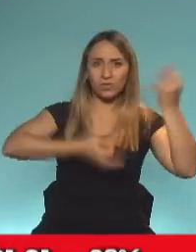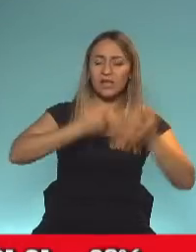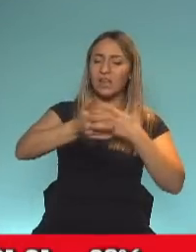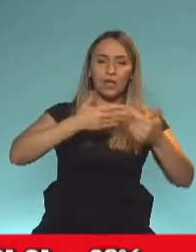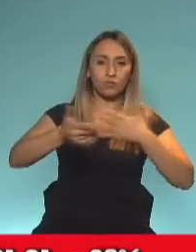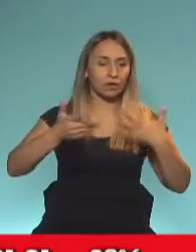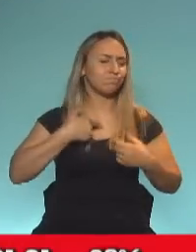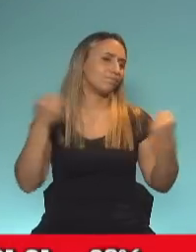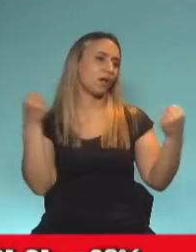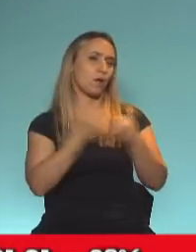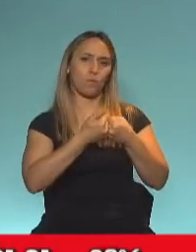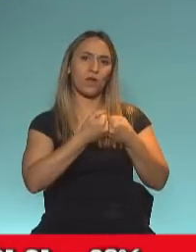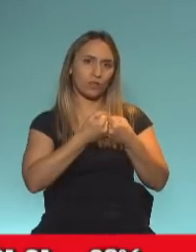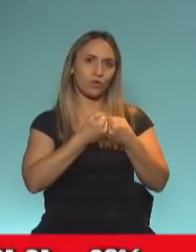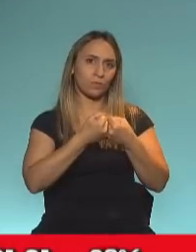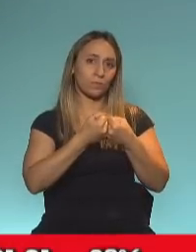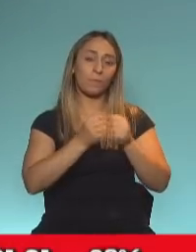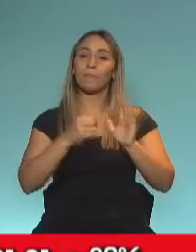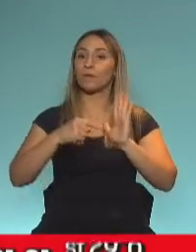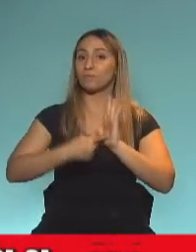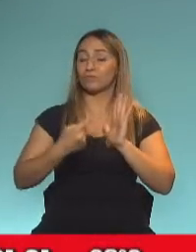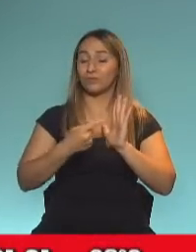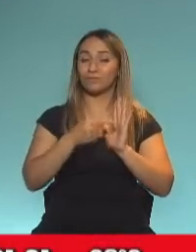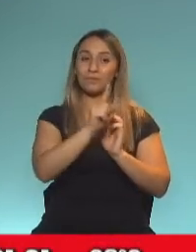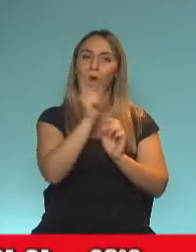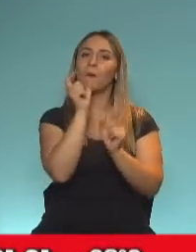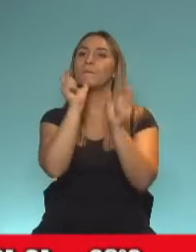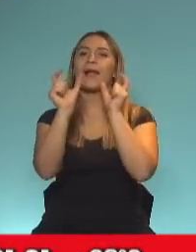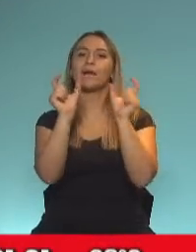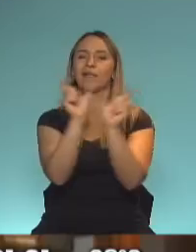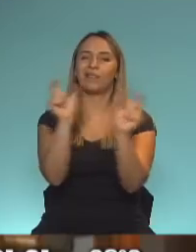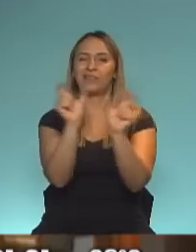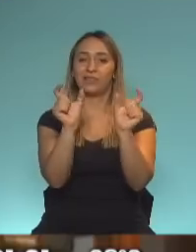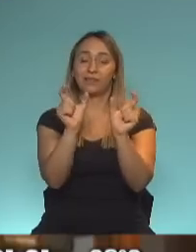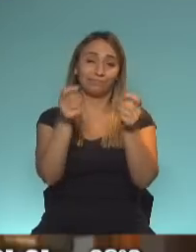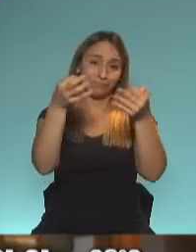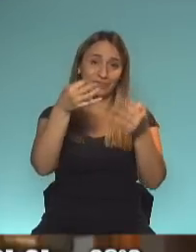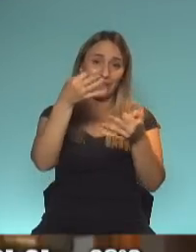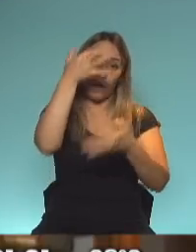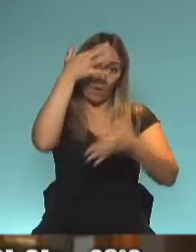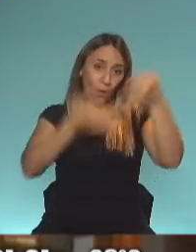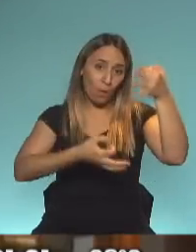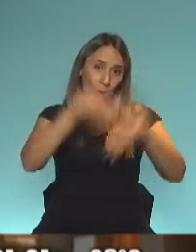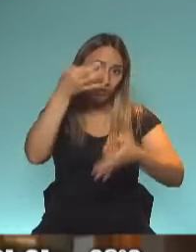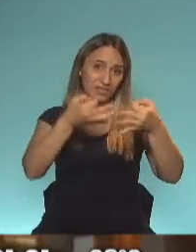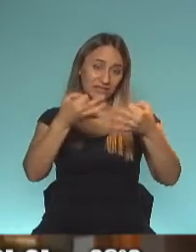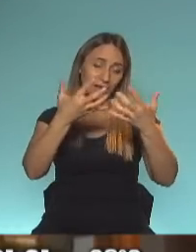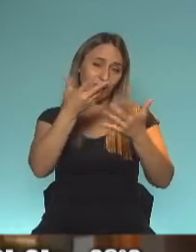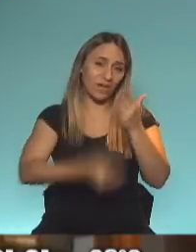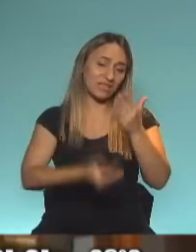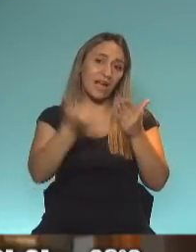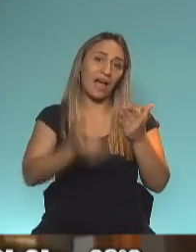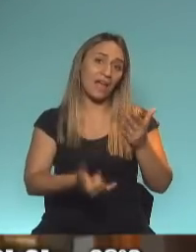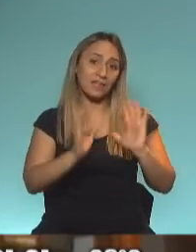Totalmente de acuerdo. El problema es que, haciendo un juego de palabras, la justicia falla. Está fallando, y eso es lo que planteó